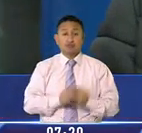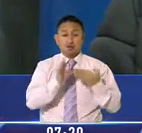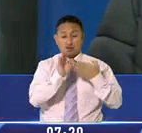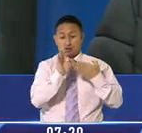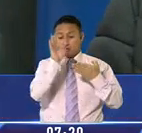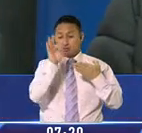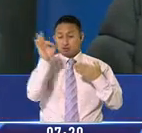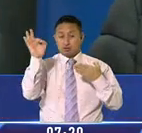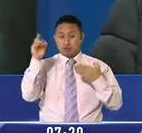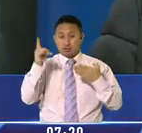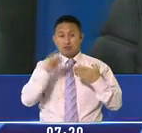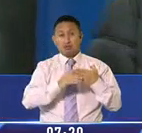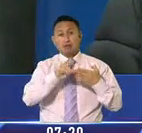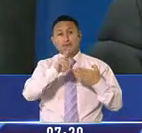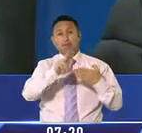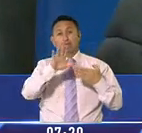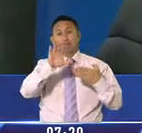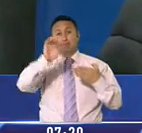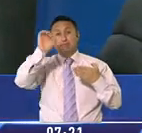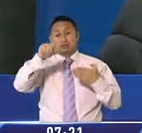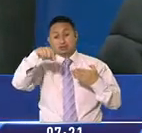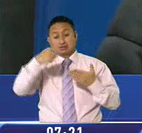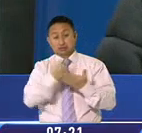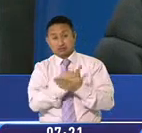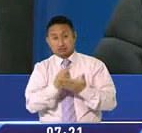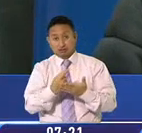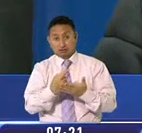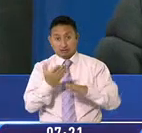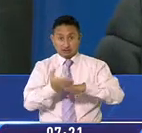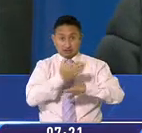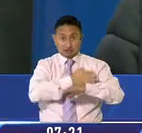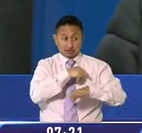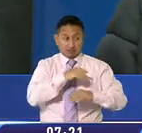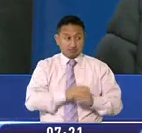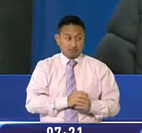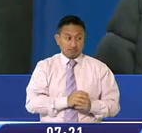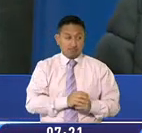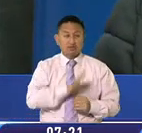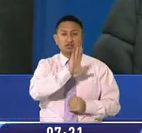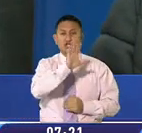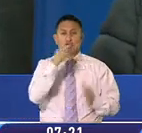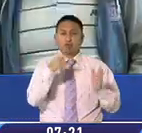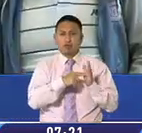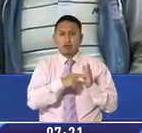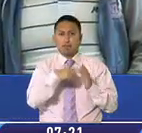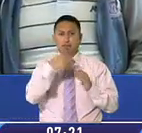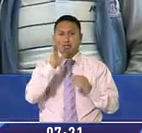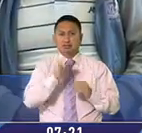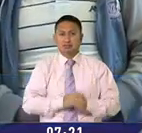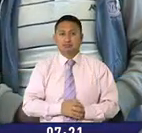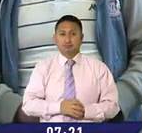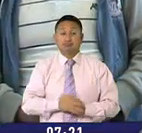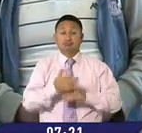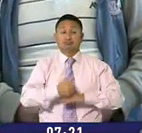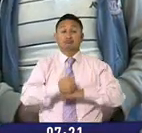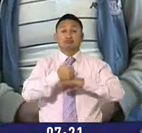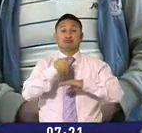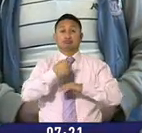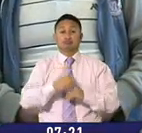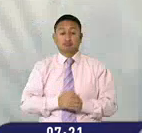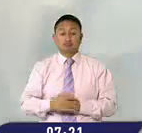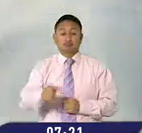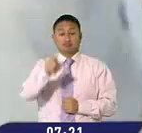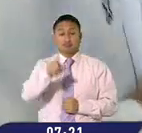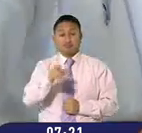25%. En esta semana que pasó ya hemos corrido más allá de 5.000 pruebas. Las autoridades recalcaron que aquellos contagiados deben esperar tras